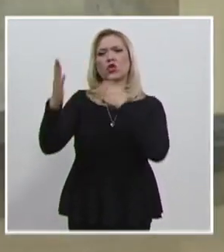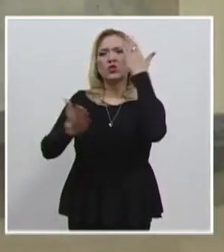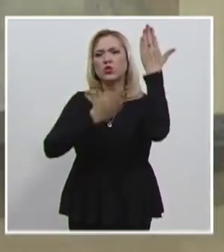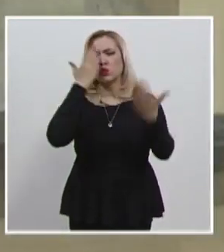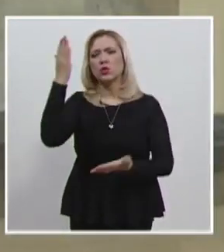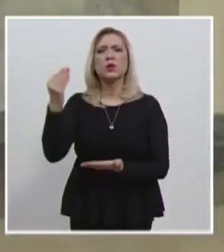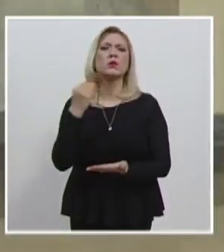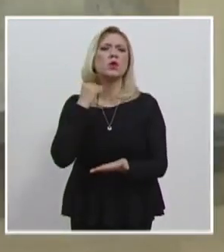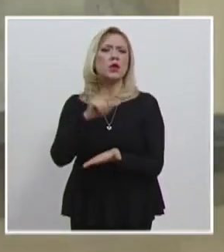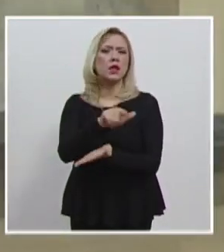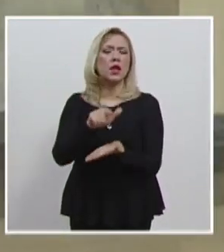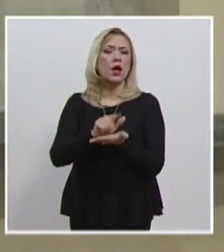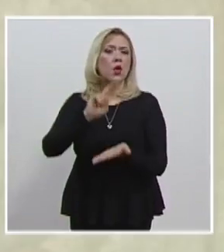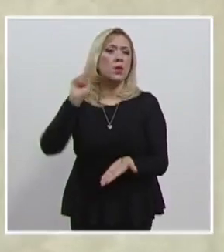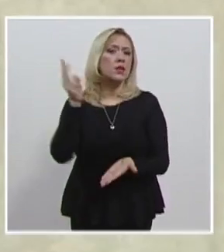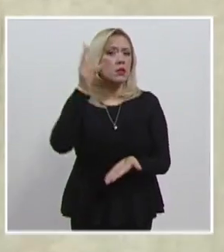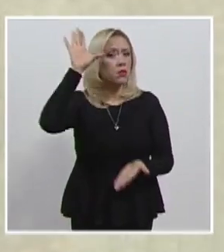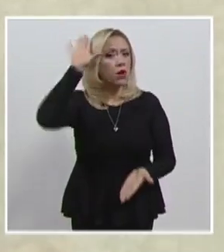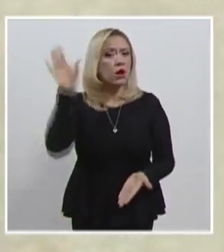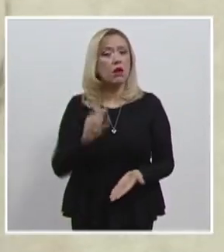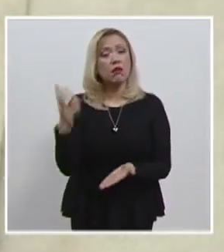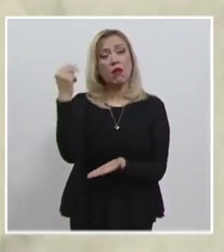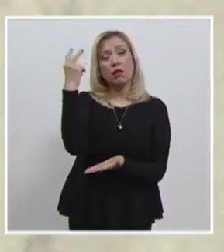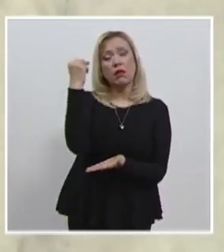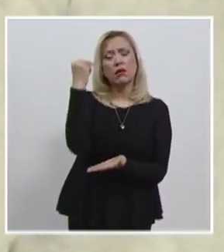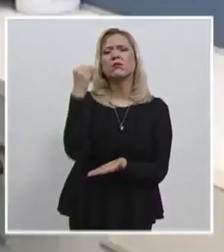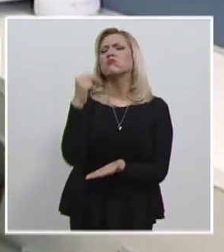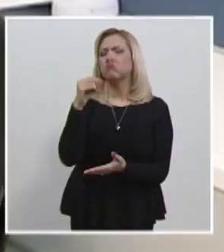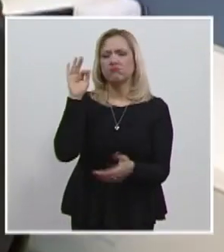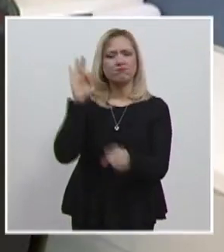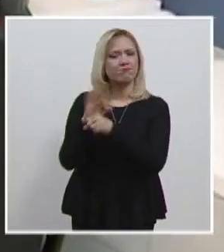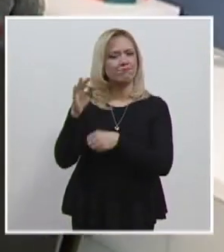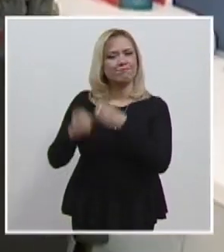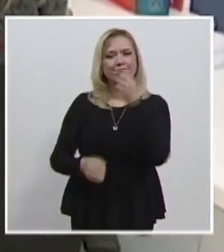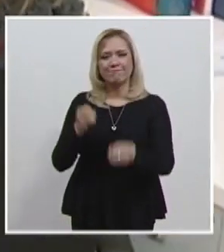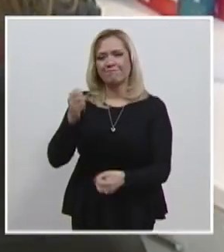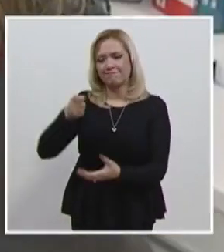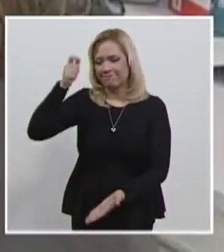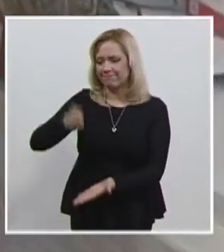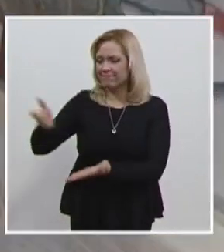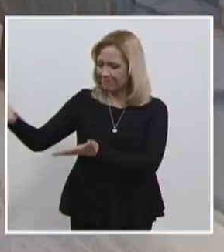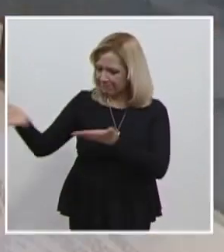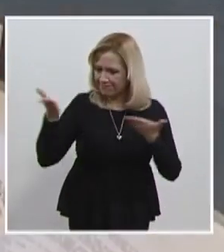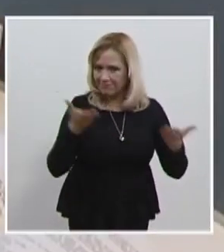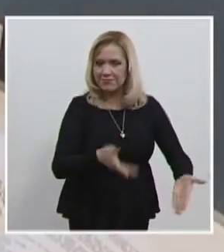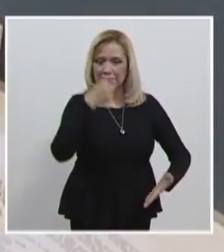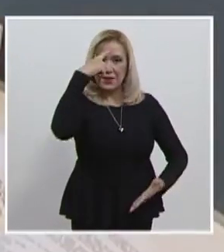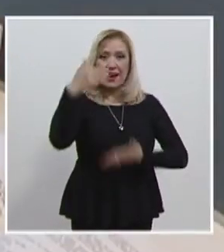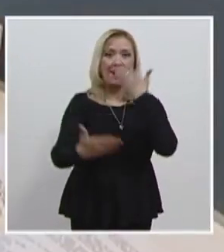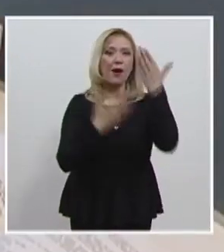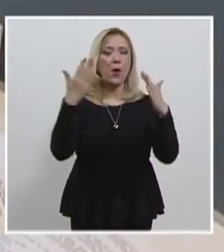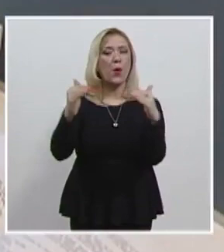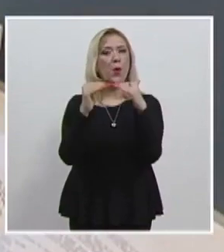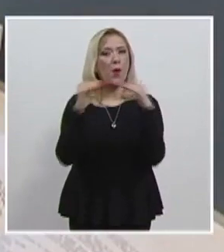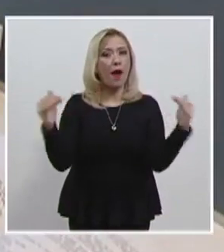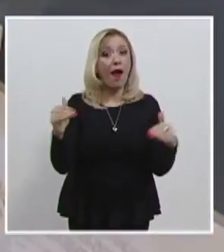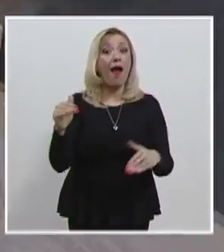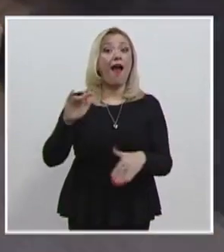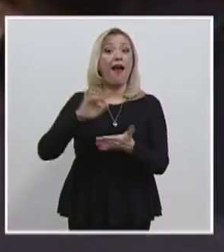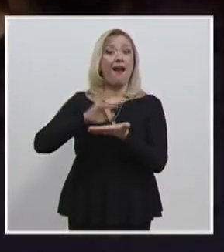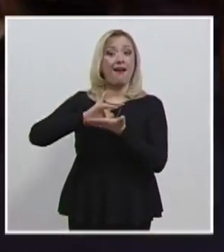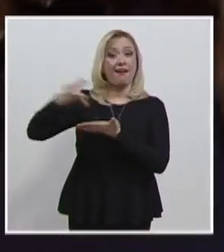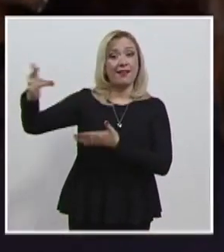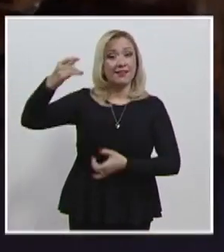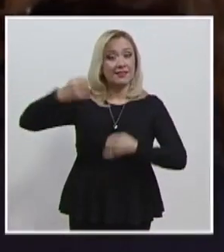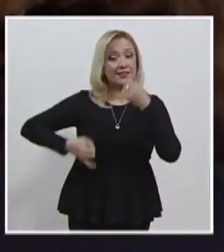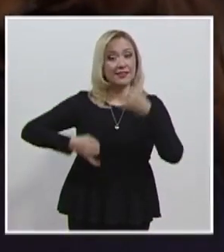Universidad Autónoma de Morelos en las mismas condiciones que el resto de los estudiantes si bien las autoridades negaron los actos